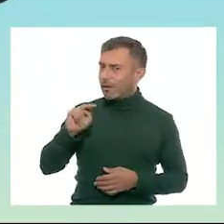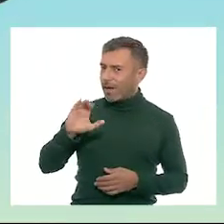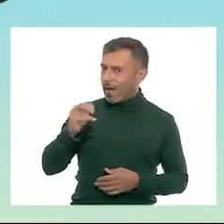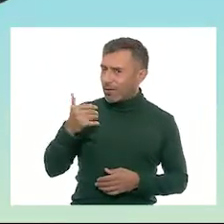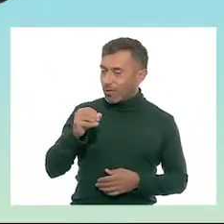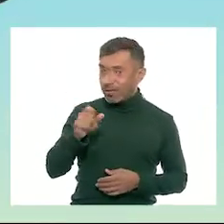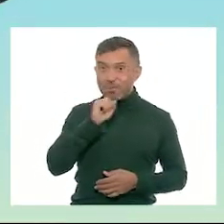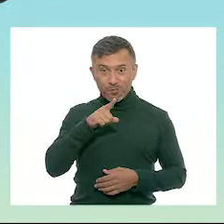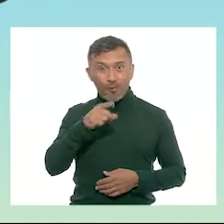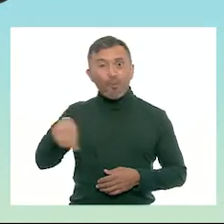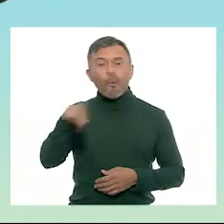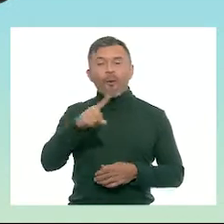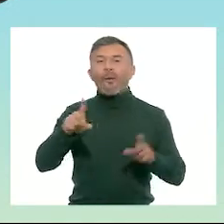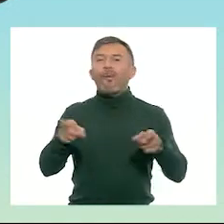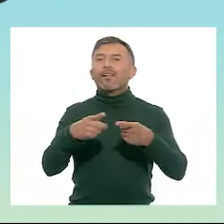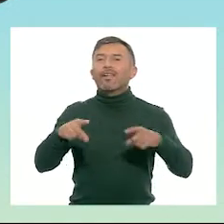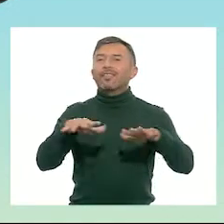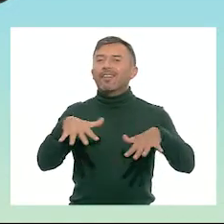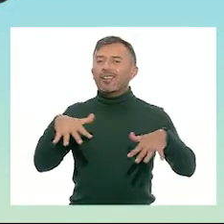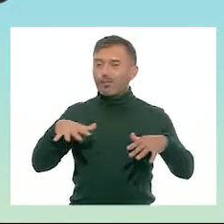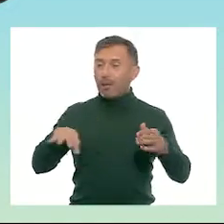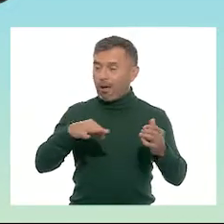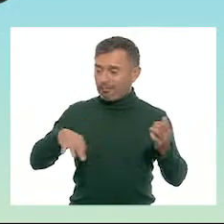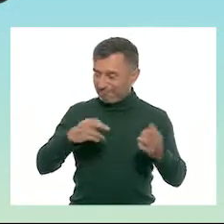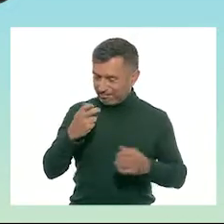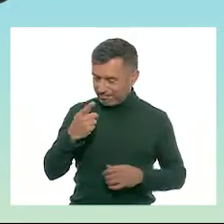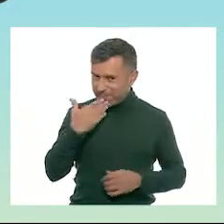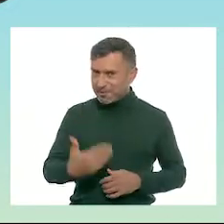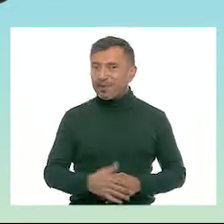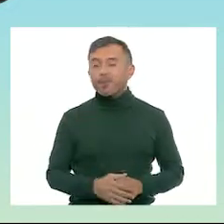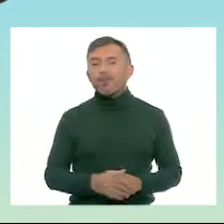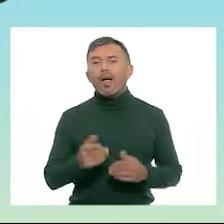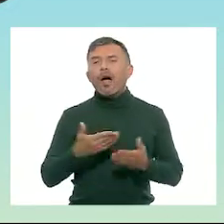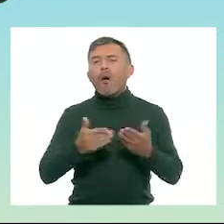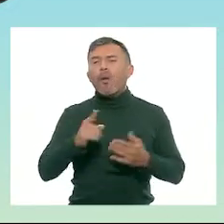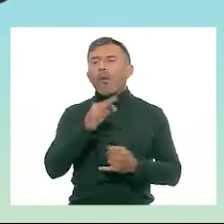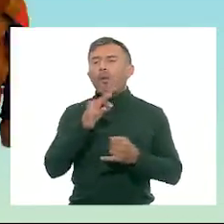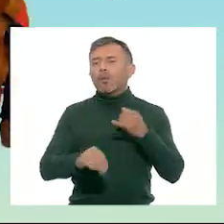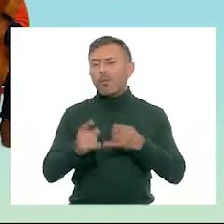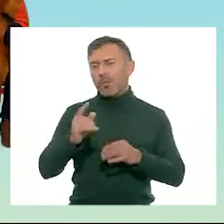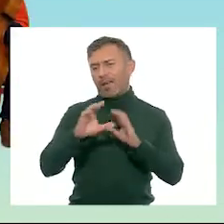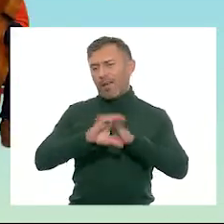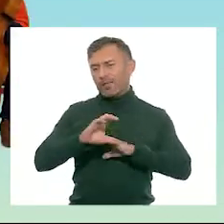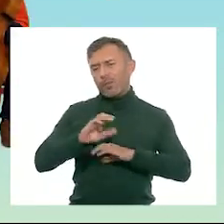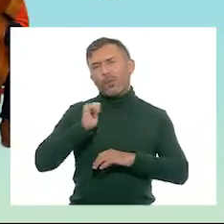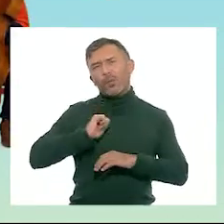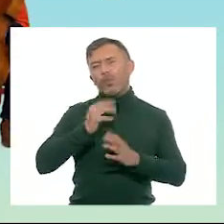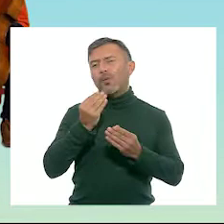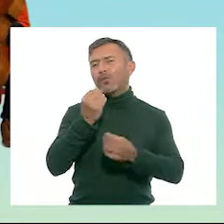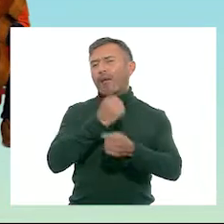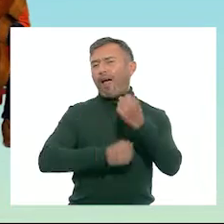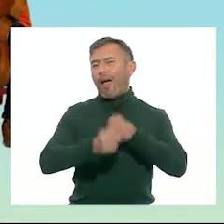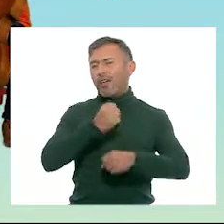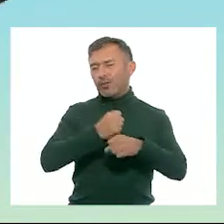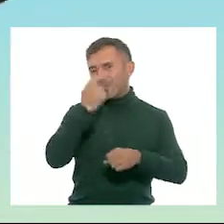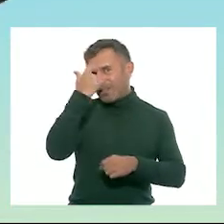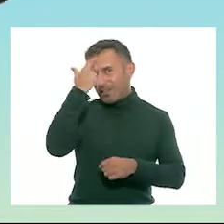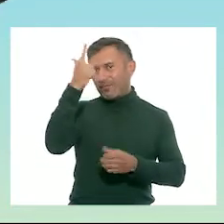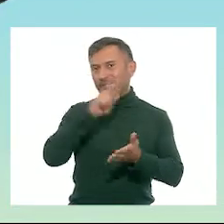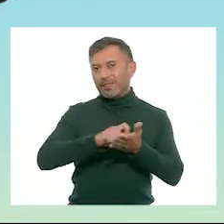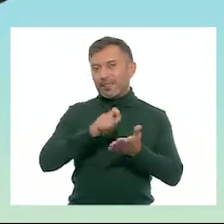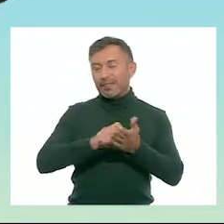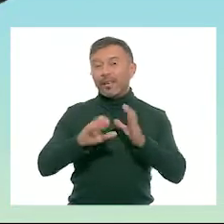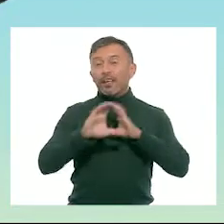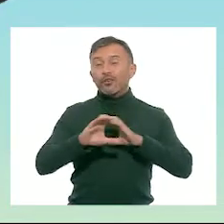Perfecto. Vamos con una última que lleva otro ritmo. Es una canción que compuse hace muchos años, que se llama La canción de